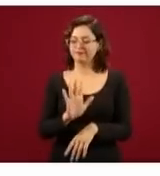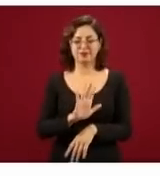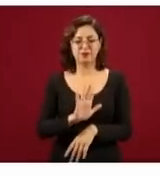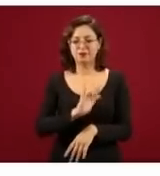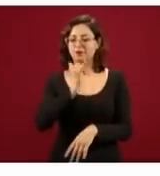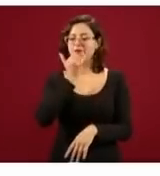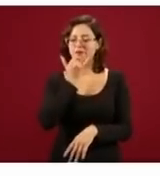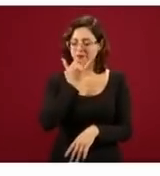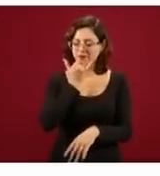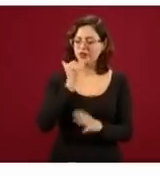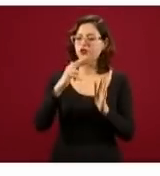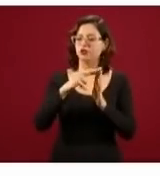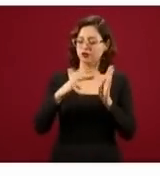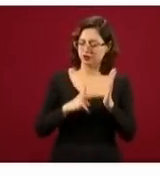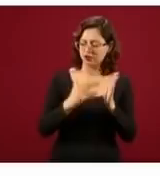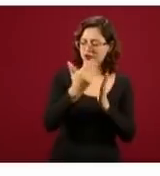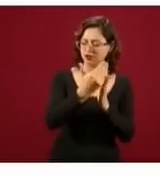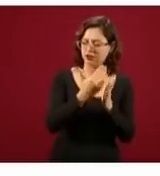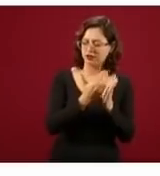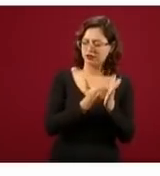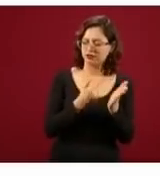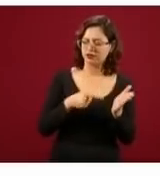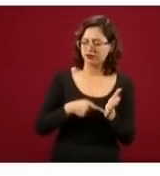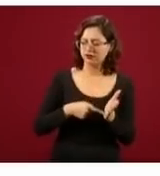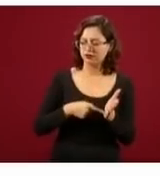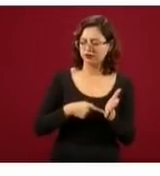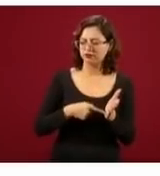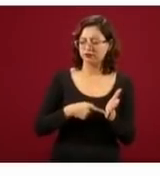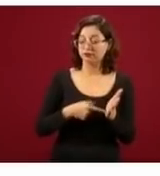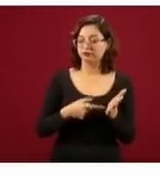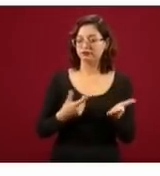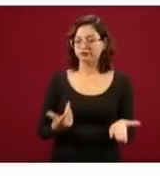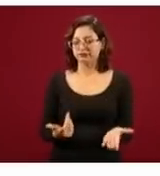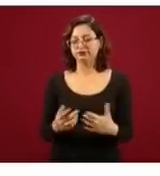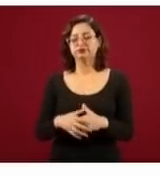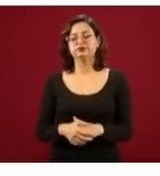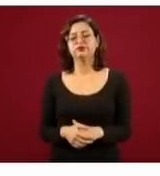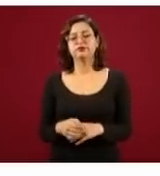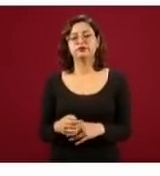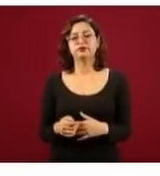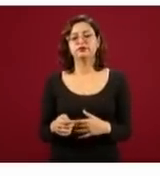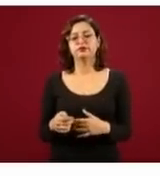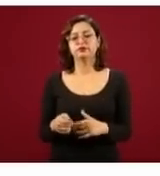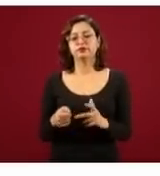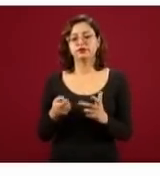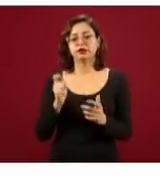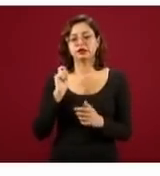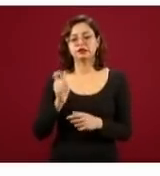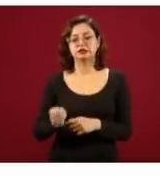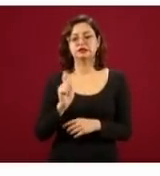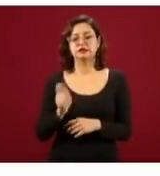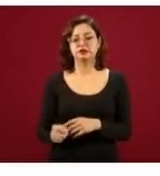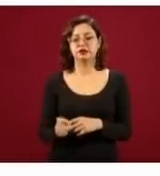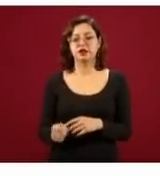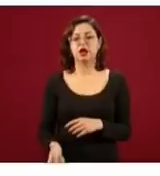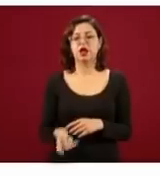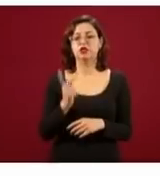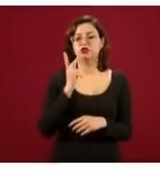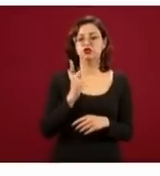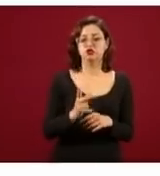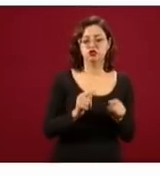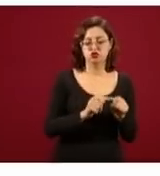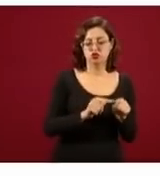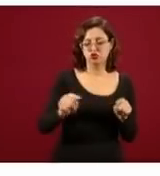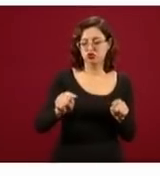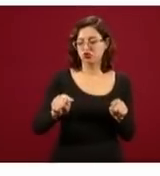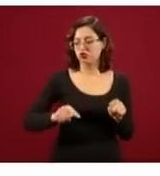la prebase del tramo Calquiní-Samal, y la intención es inicio de obra de los dos primeros tramos el